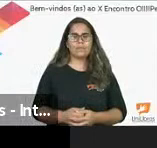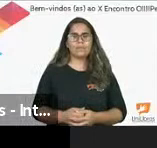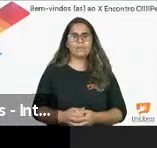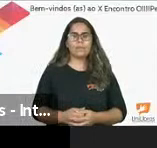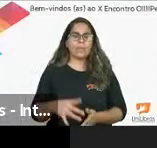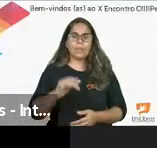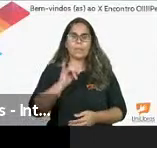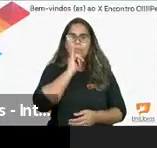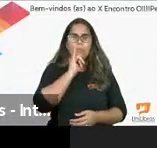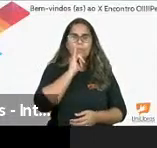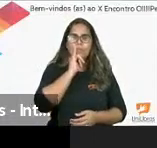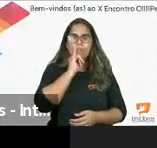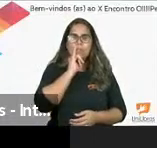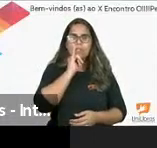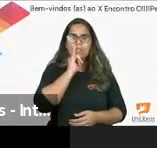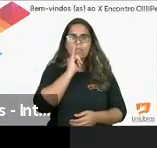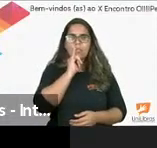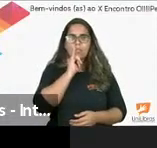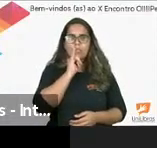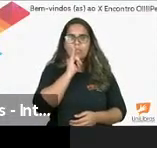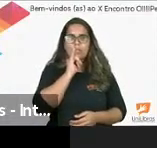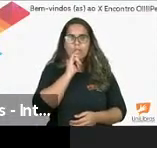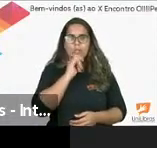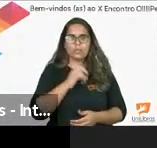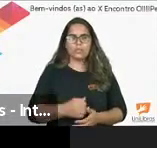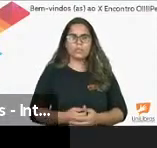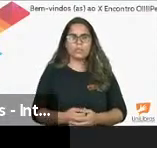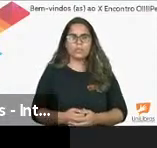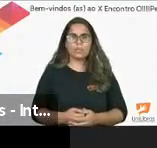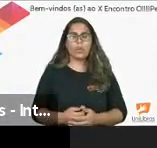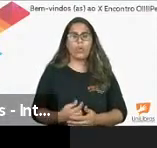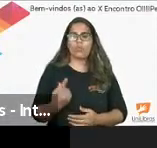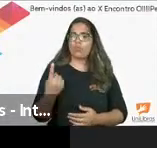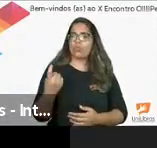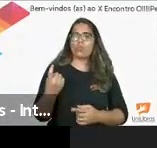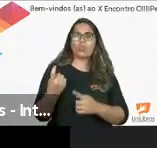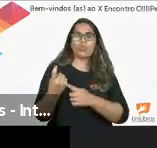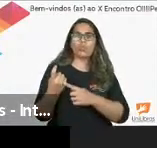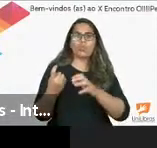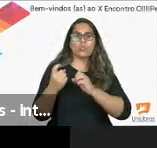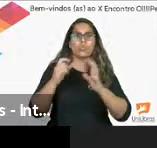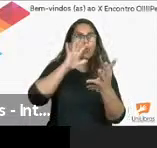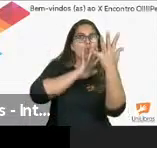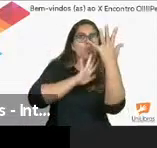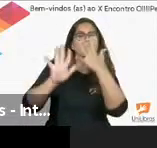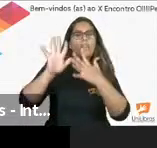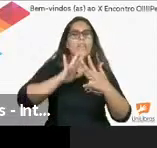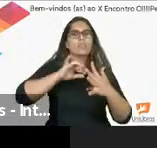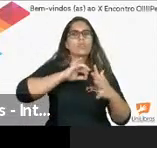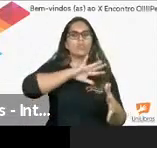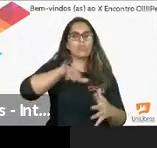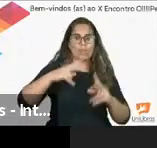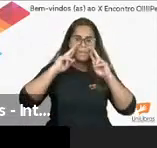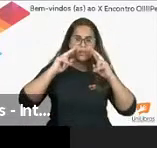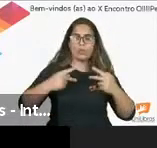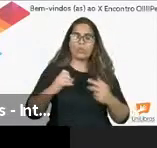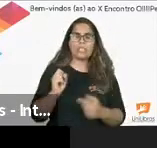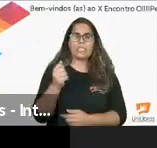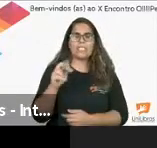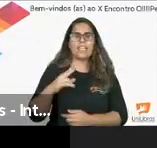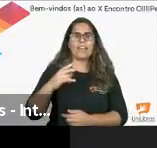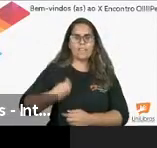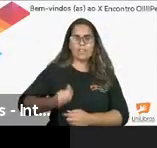ejemplo, la plasticidad expresiva de los rostros. Únicos en el universo de los seres vivos. Aún en este